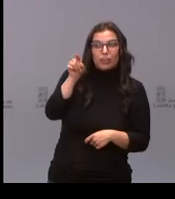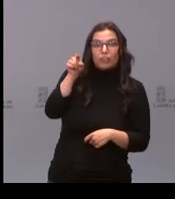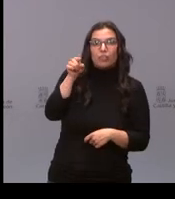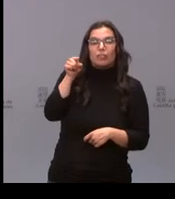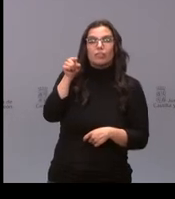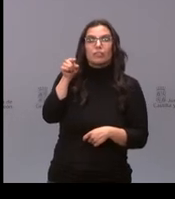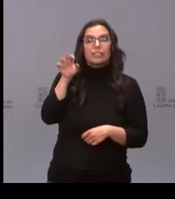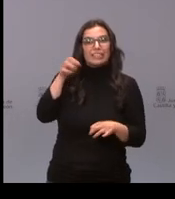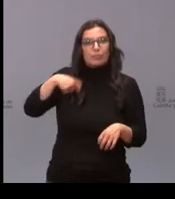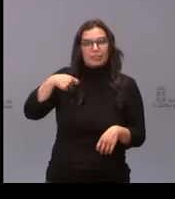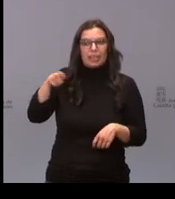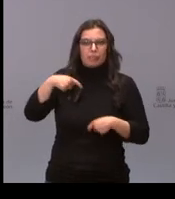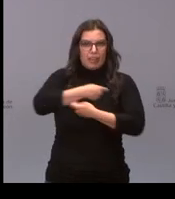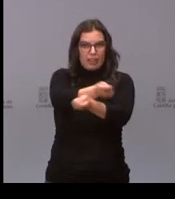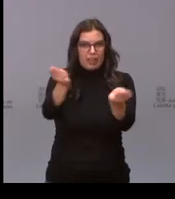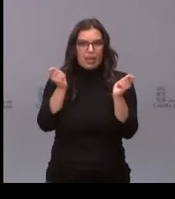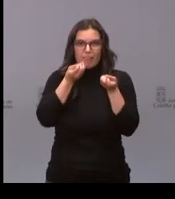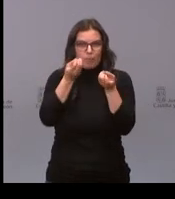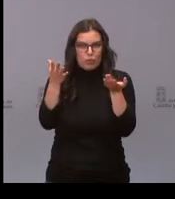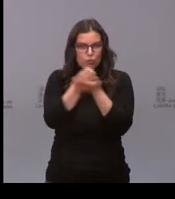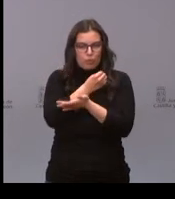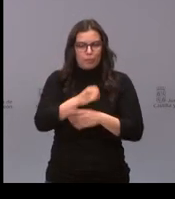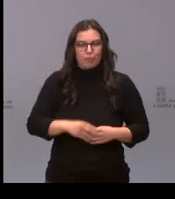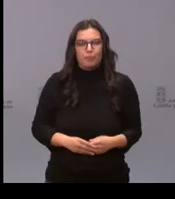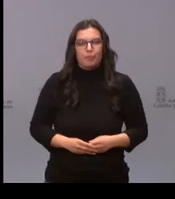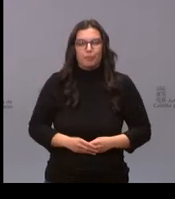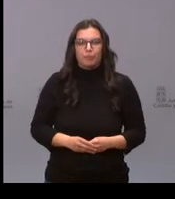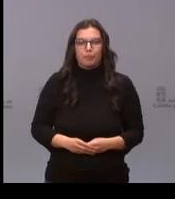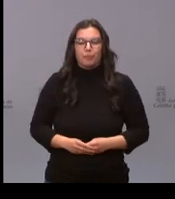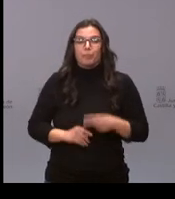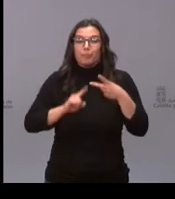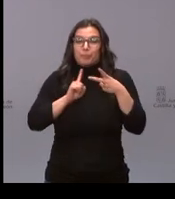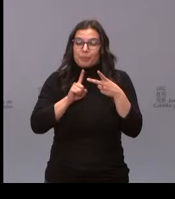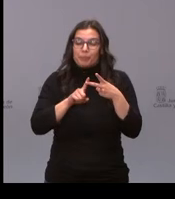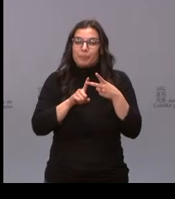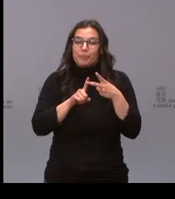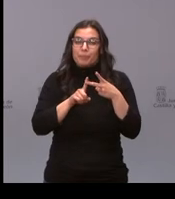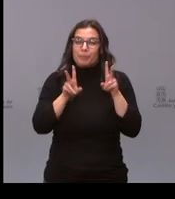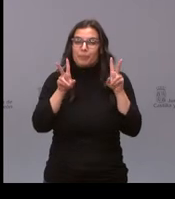de presidencia que le va a facilitar la información. La segunda cuestión,